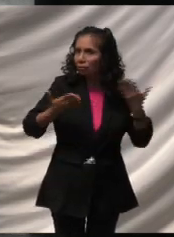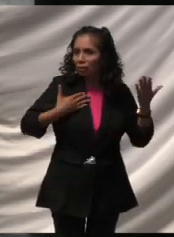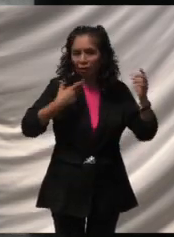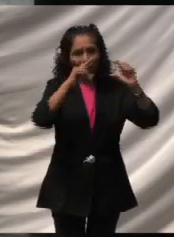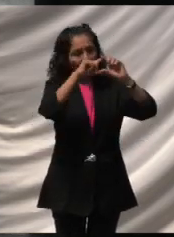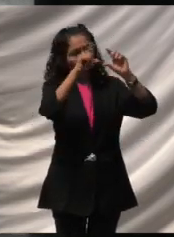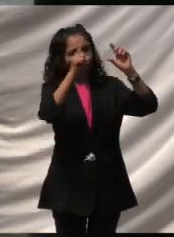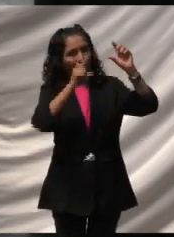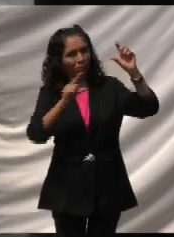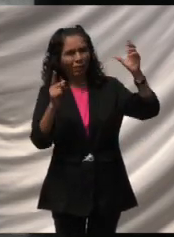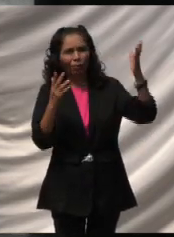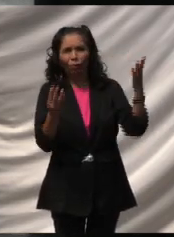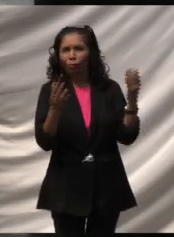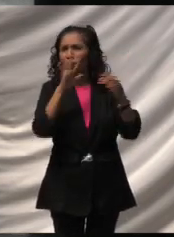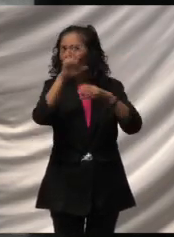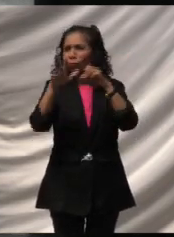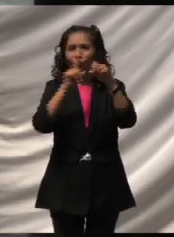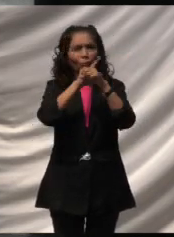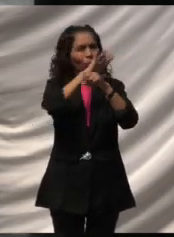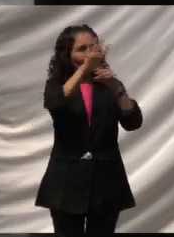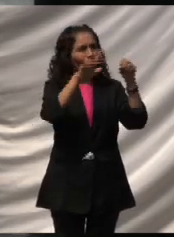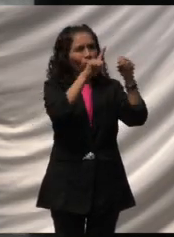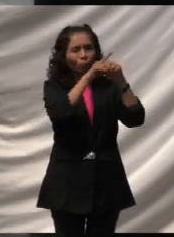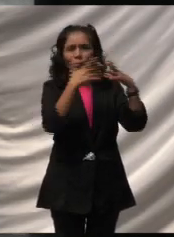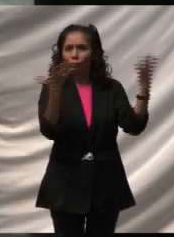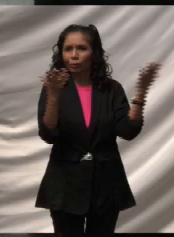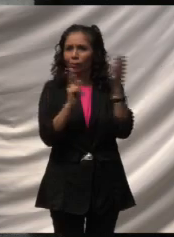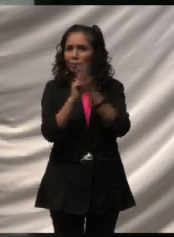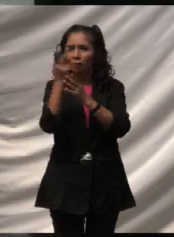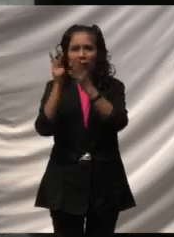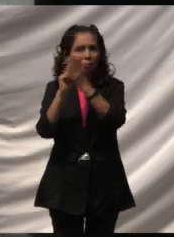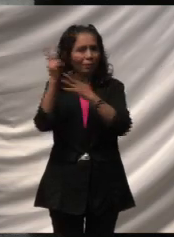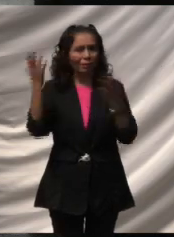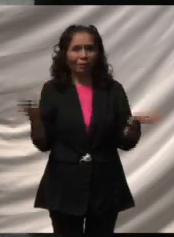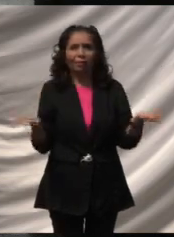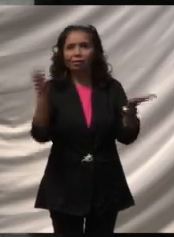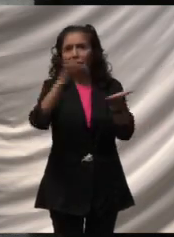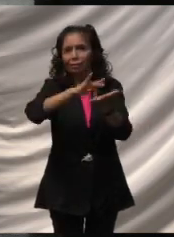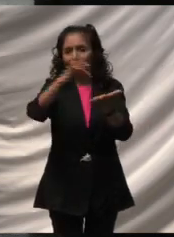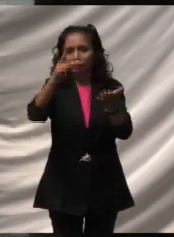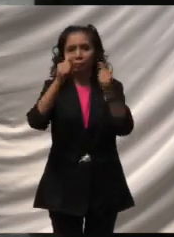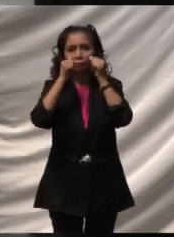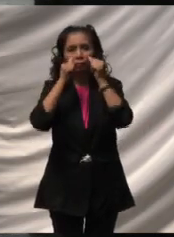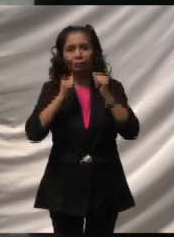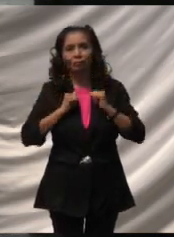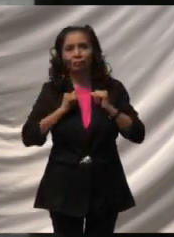que tiene mucha biodiversidad y muchos ecosistemas. Gracias por su atención.